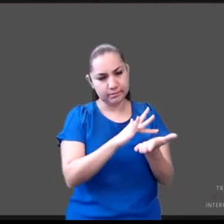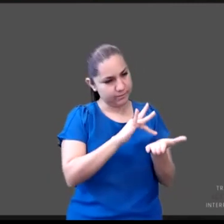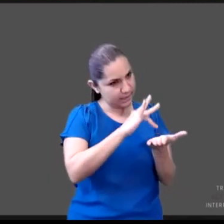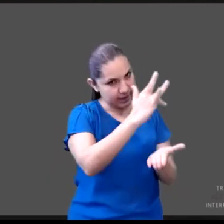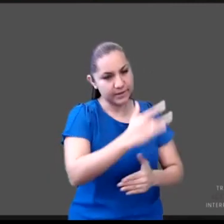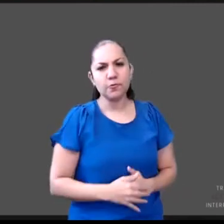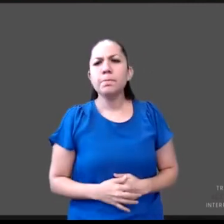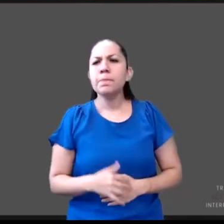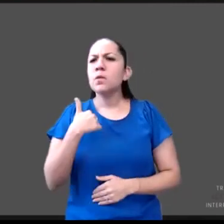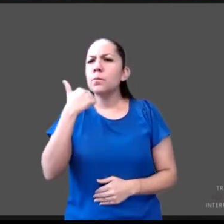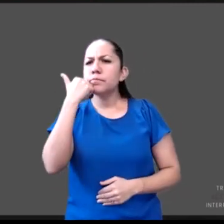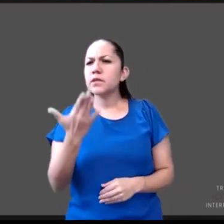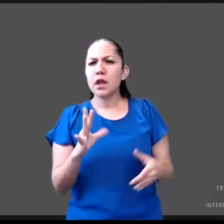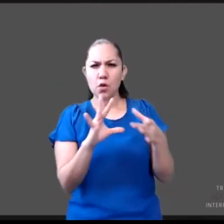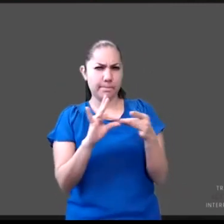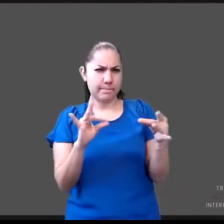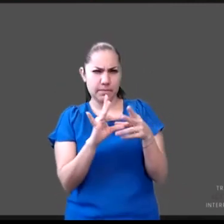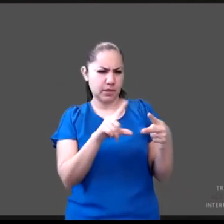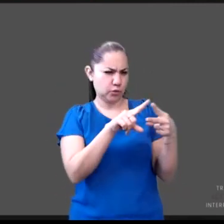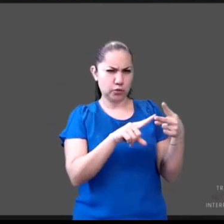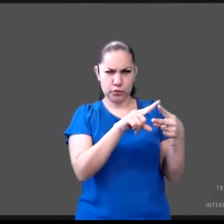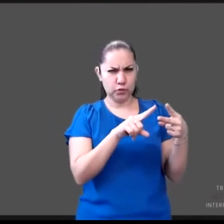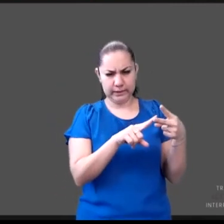sobre preguntas que hay de parte